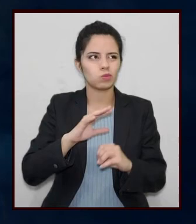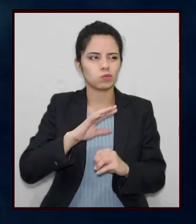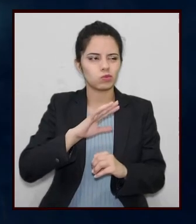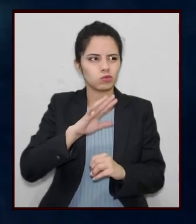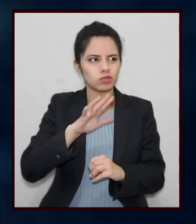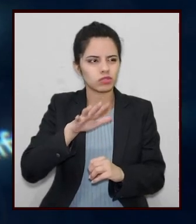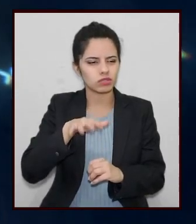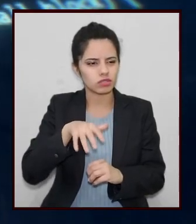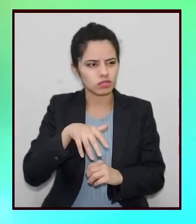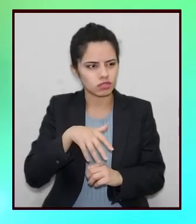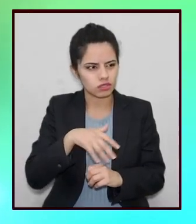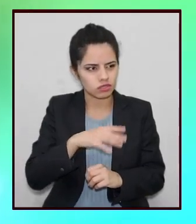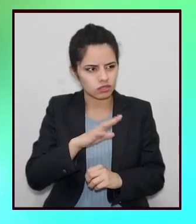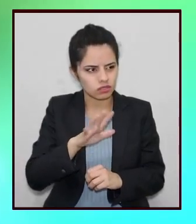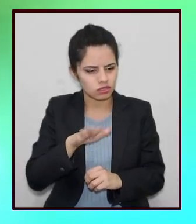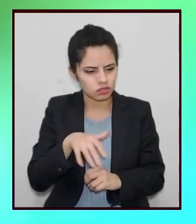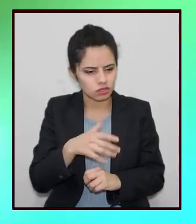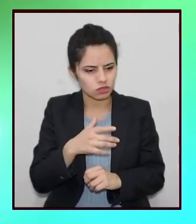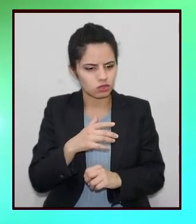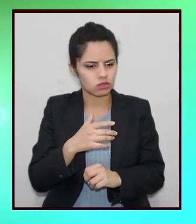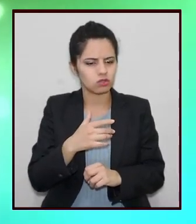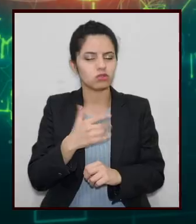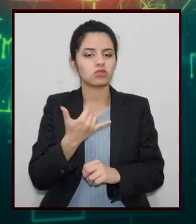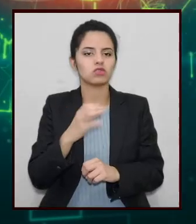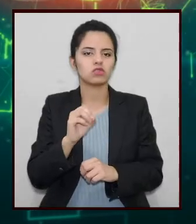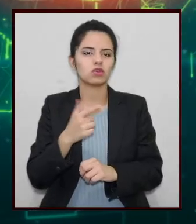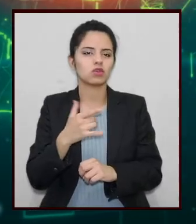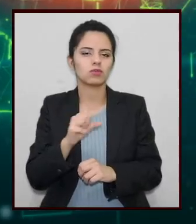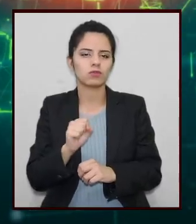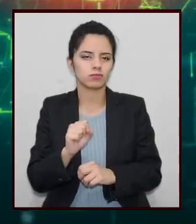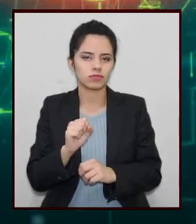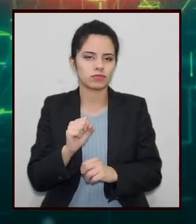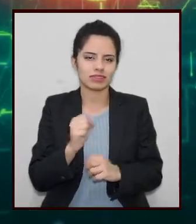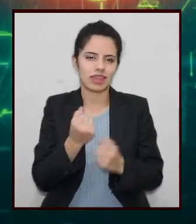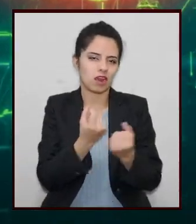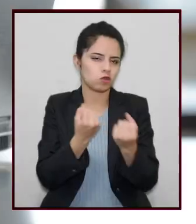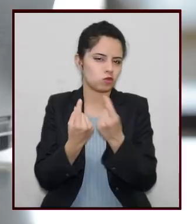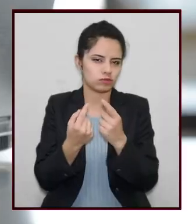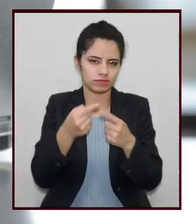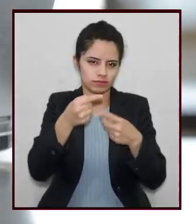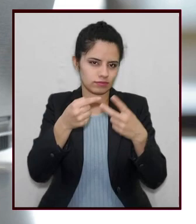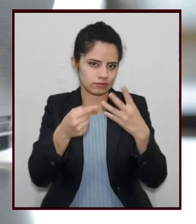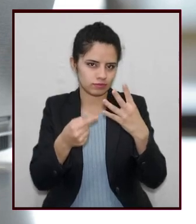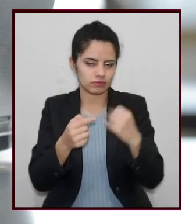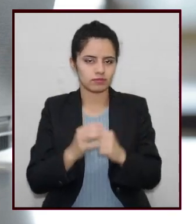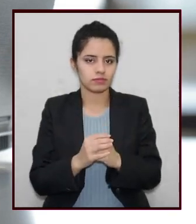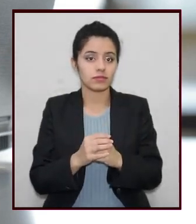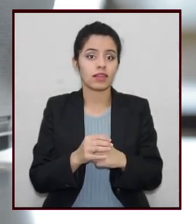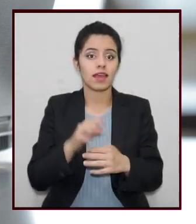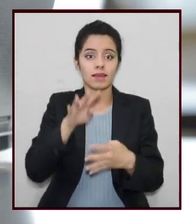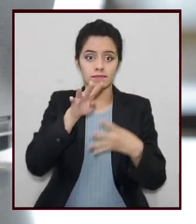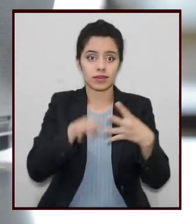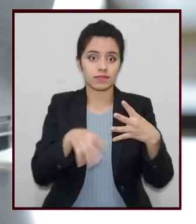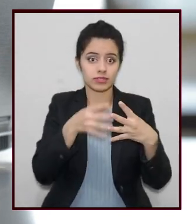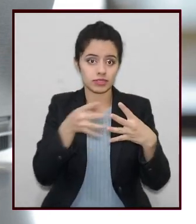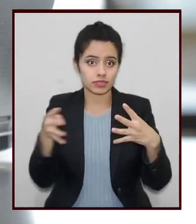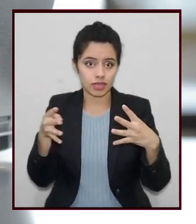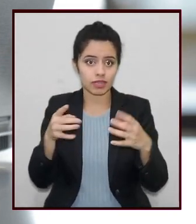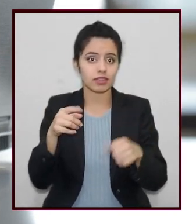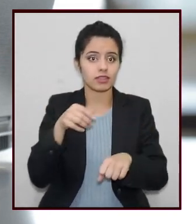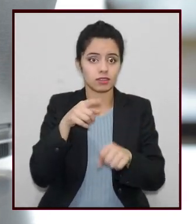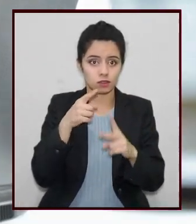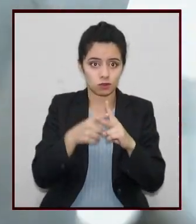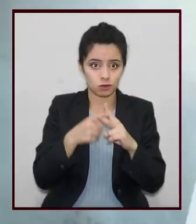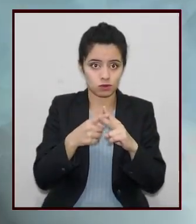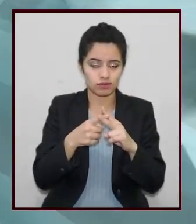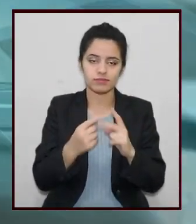buscando Soho Sheets, solo por mencionar algunos. Definitivamente las hojas de cálculo siguen siendo